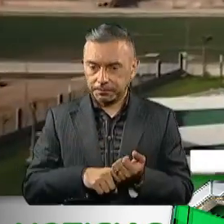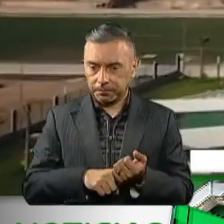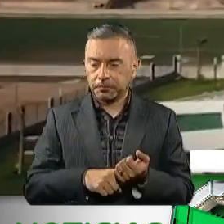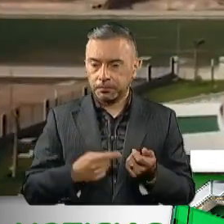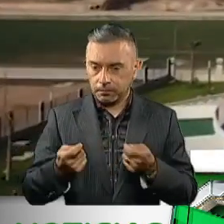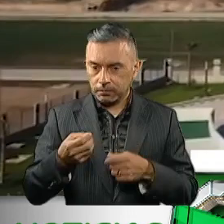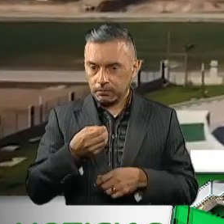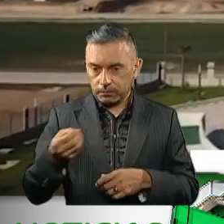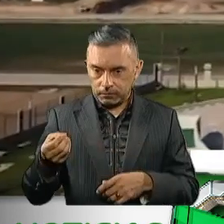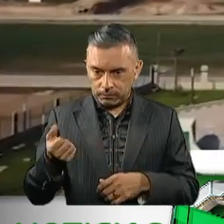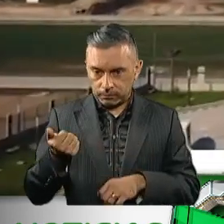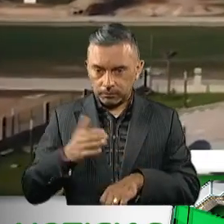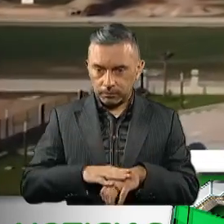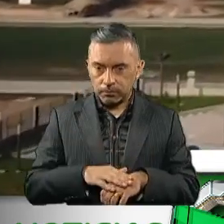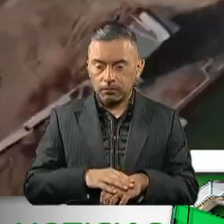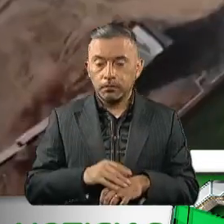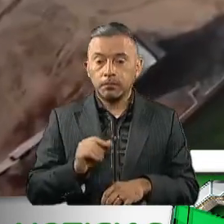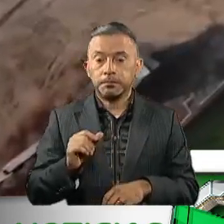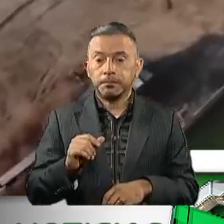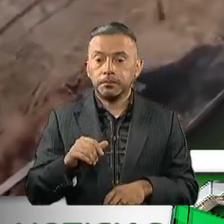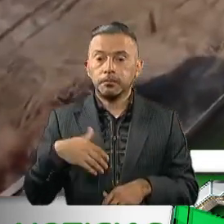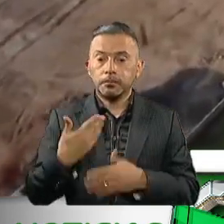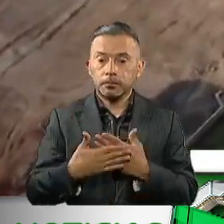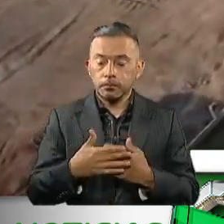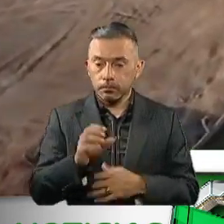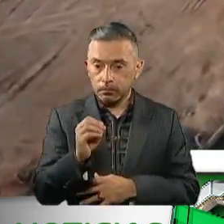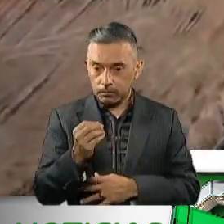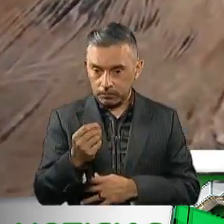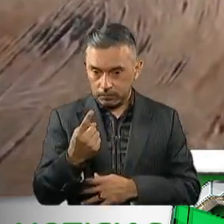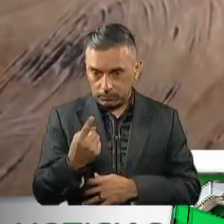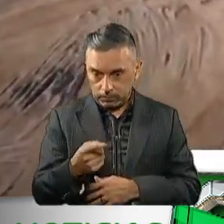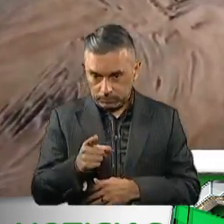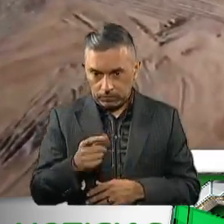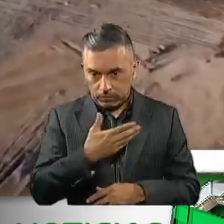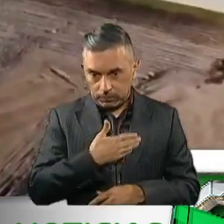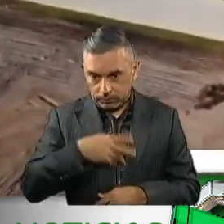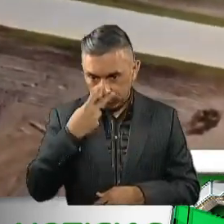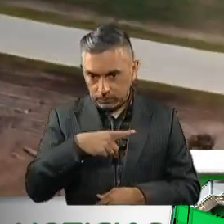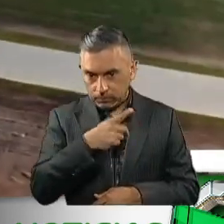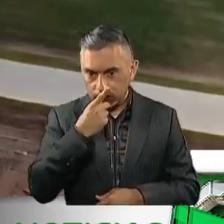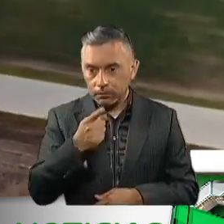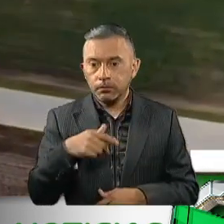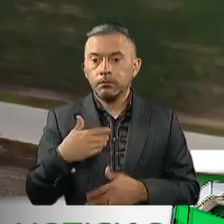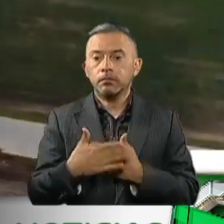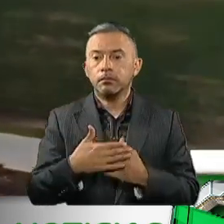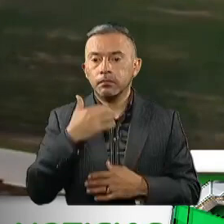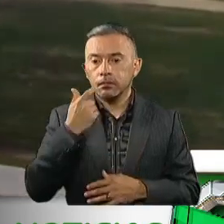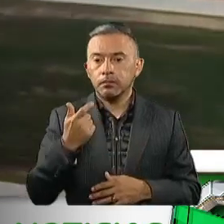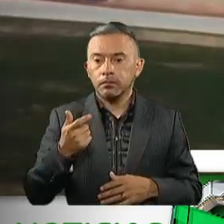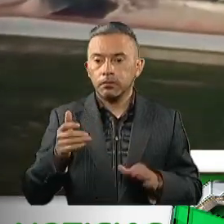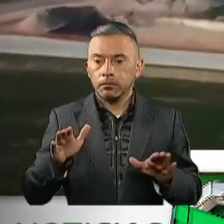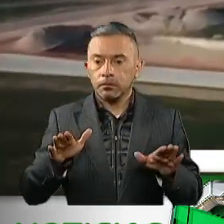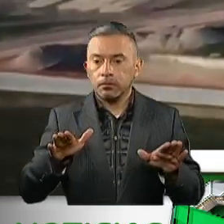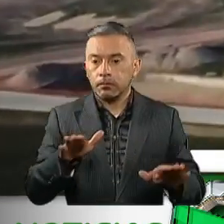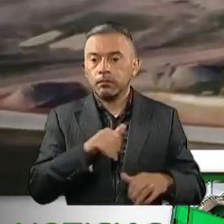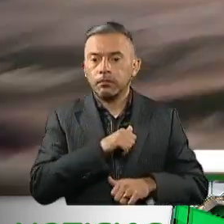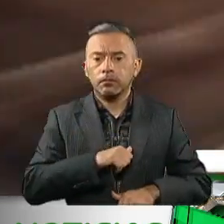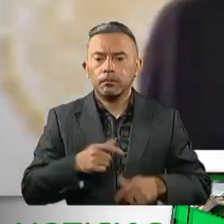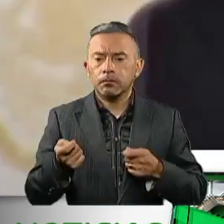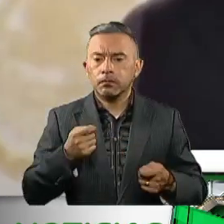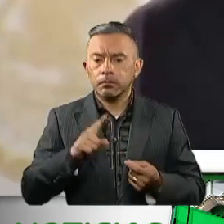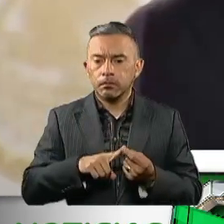que a principios de octubre, el presidente Andrés Manuel López Obrador confirmó que proyecta generar una línea aérea que sea operada por el Ejército